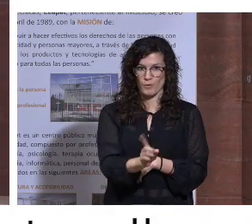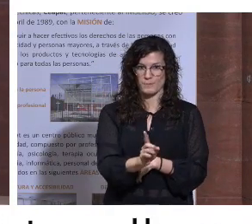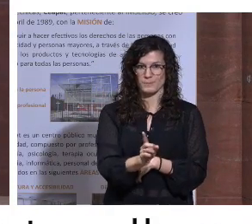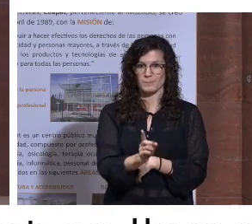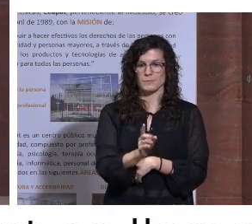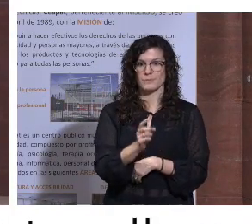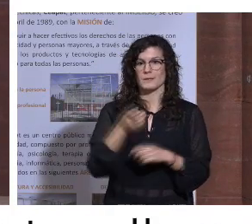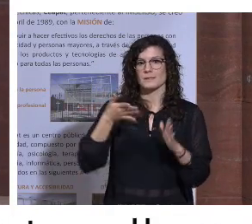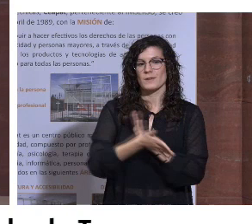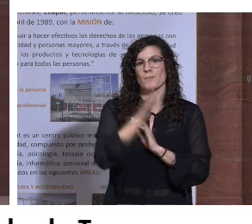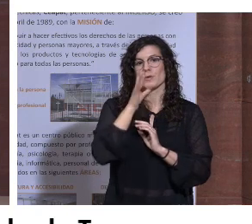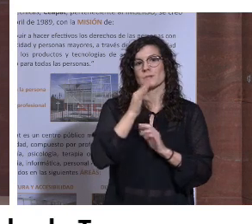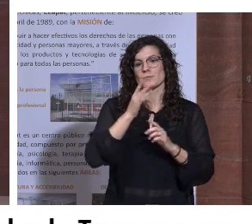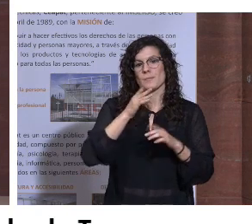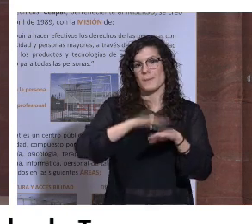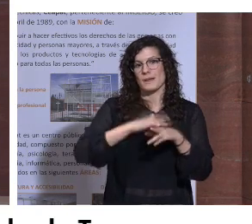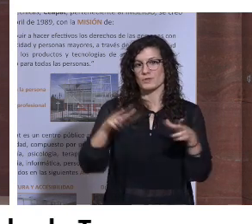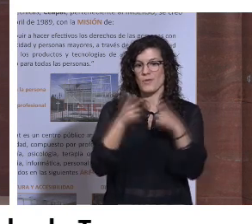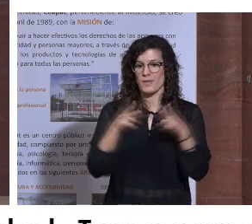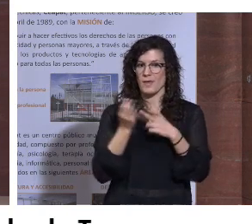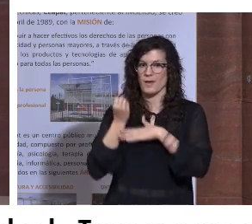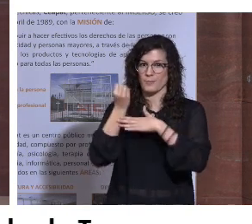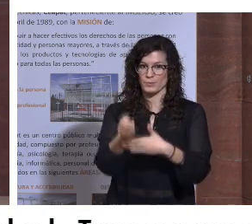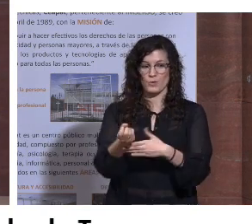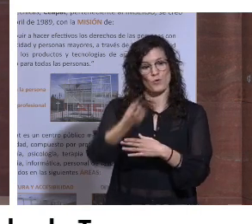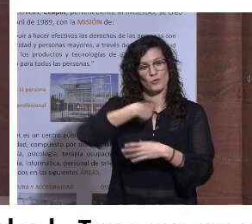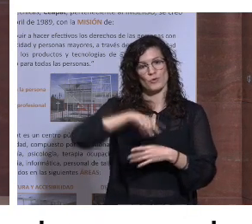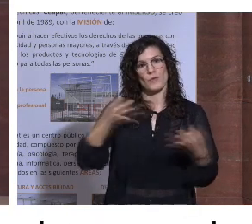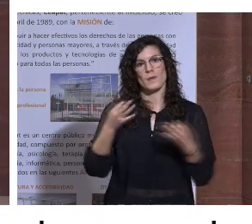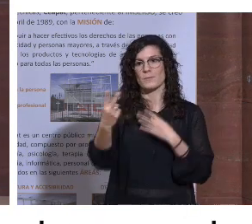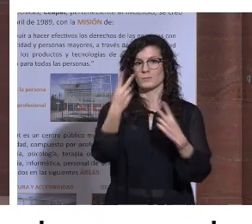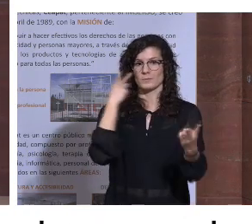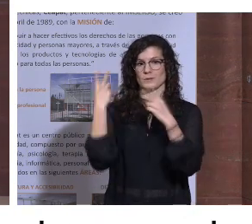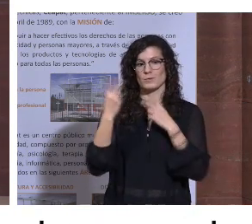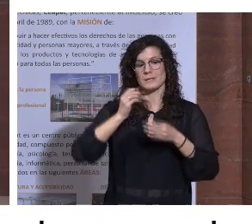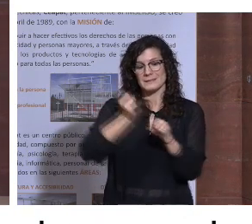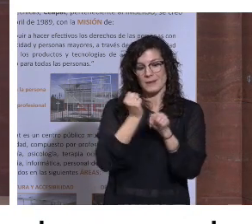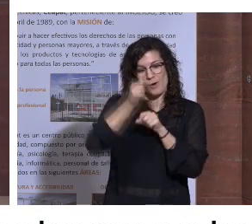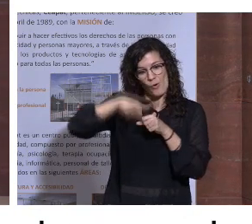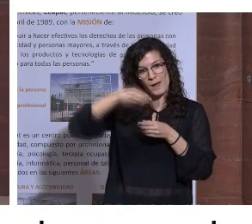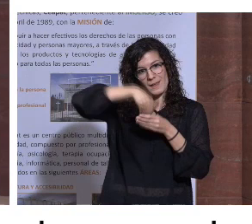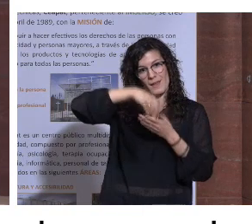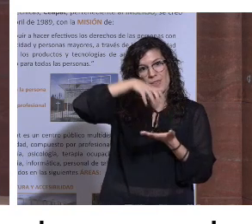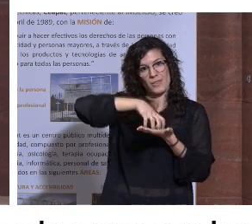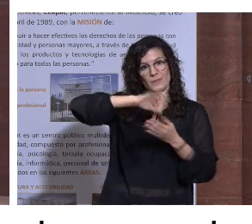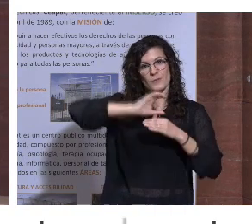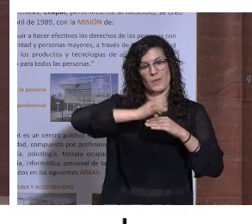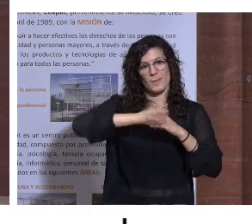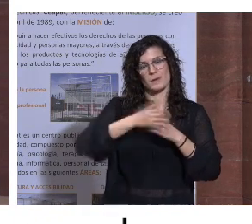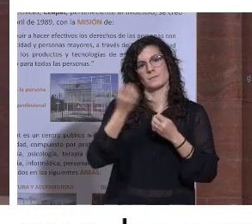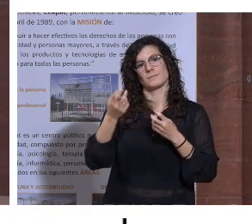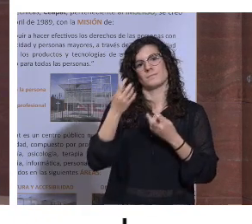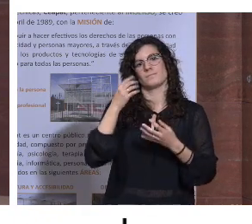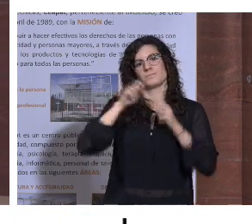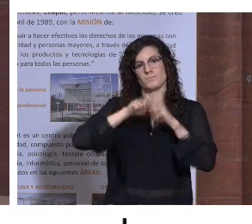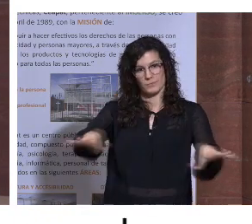es un instrumento de la sociedad. Y lo que tenemos que hacer visible es lo que hace el CEAPAD. Tenemos que hacer conscientes a toda